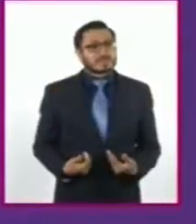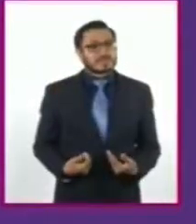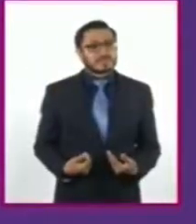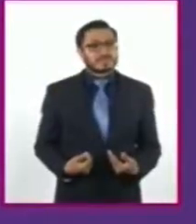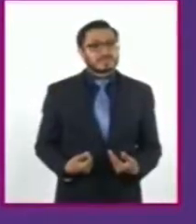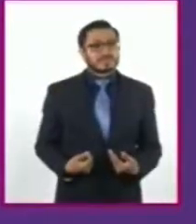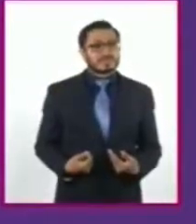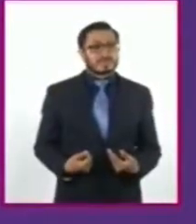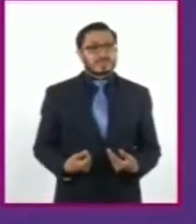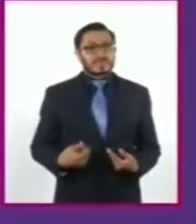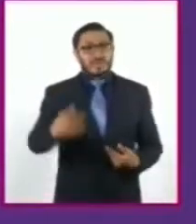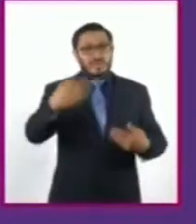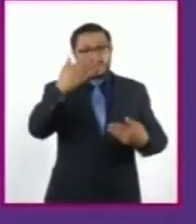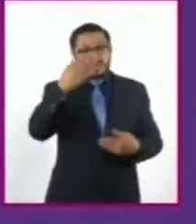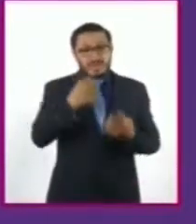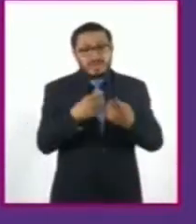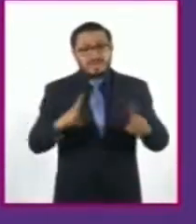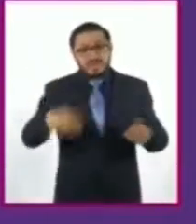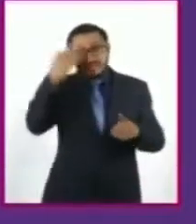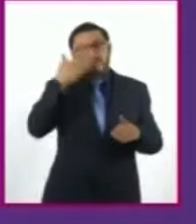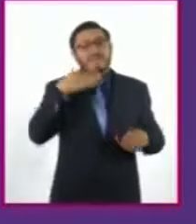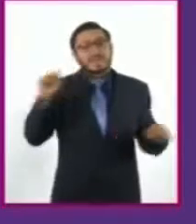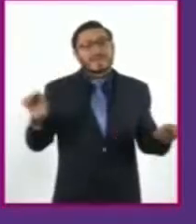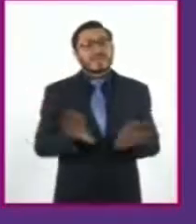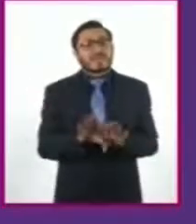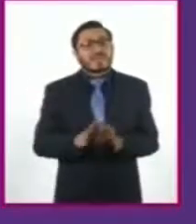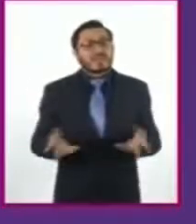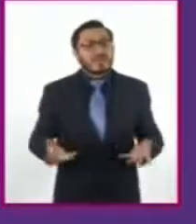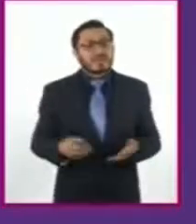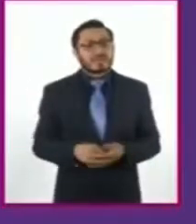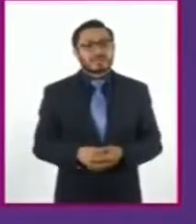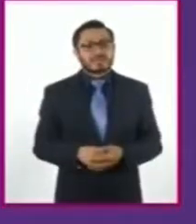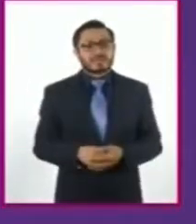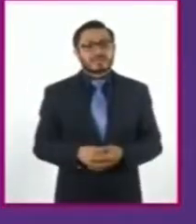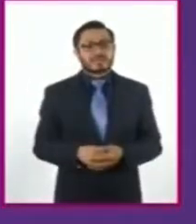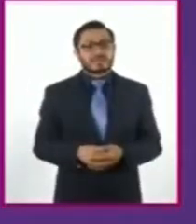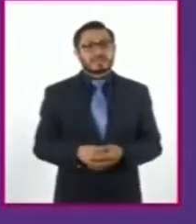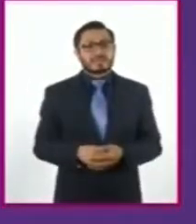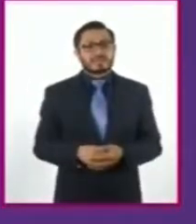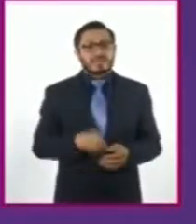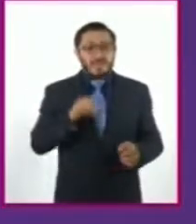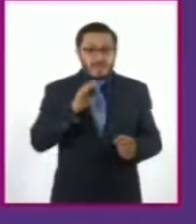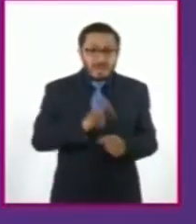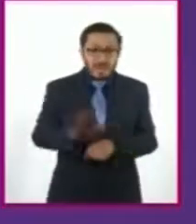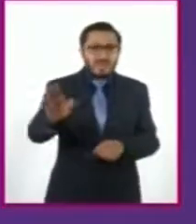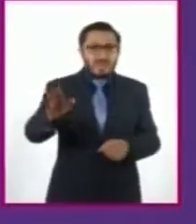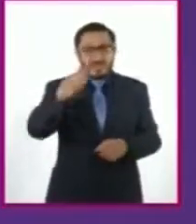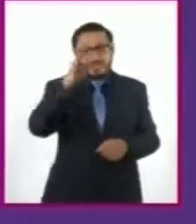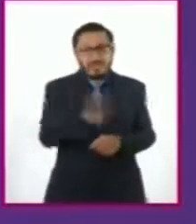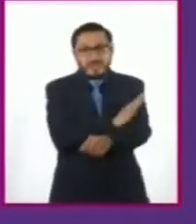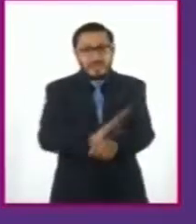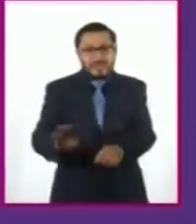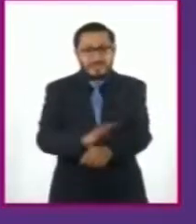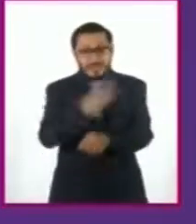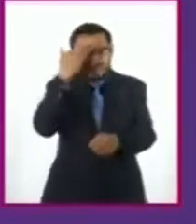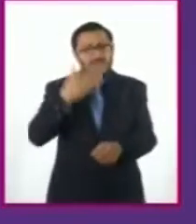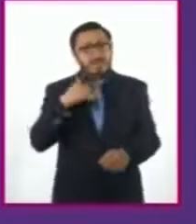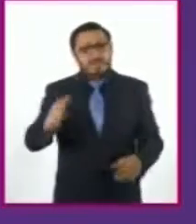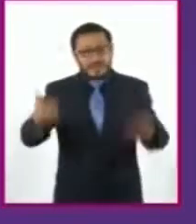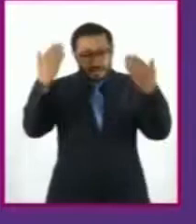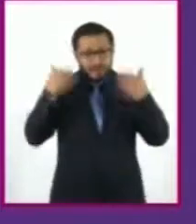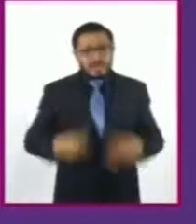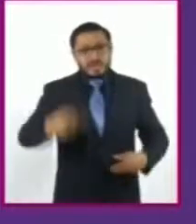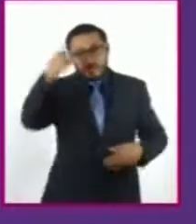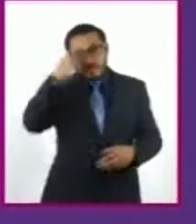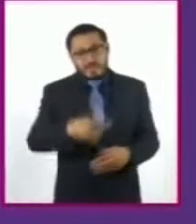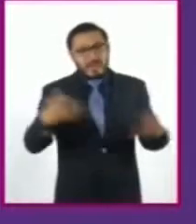¿Cómo puedo desarrollar este potencial? ¿De qué forma favorece el potencial personal a la realización